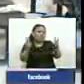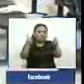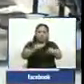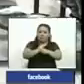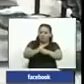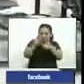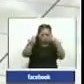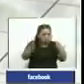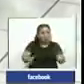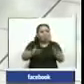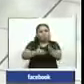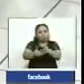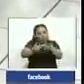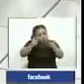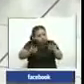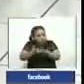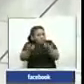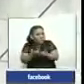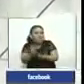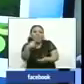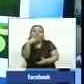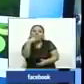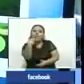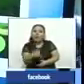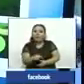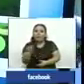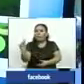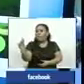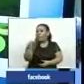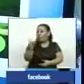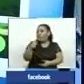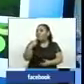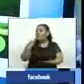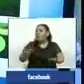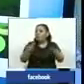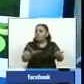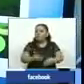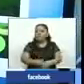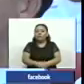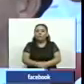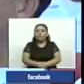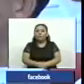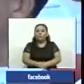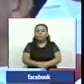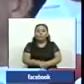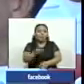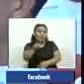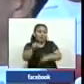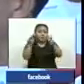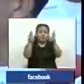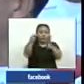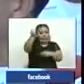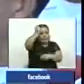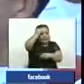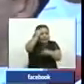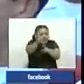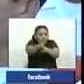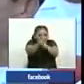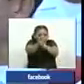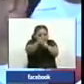ya hay una investigación para determinar quienes participaron en este hecho. Sobre lo de los polígonos, todavía